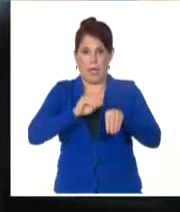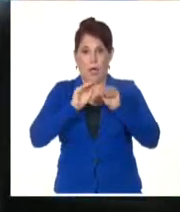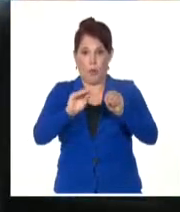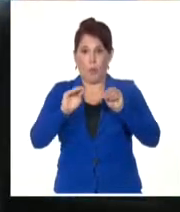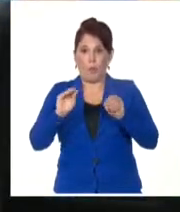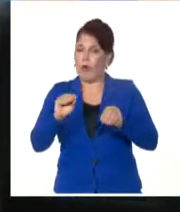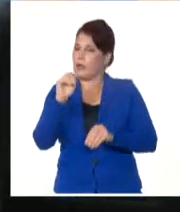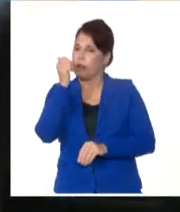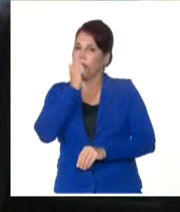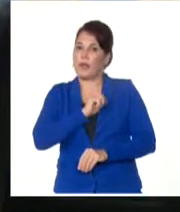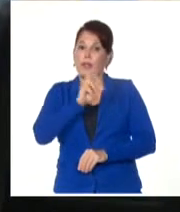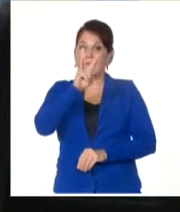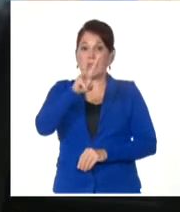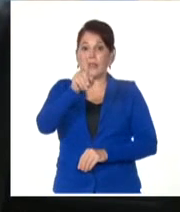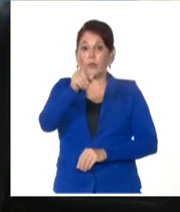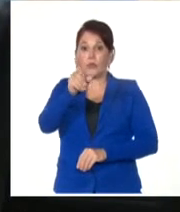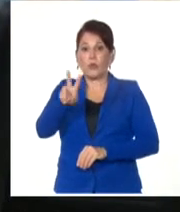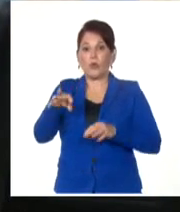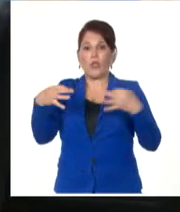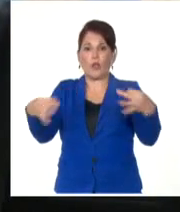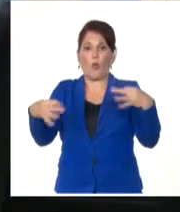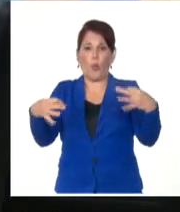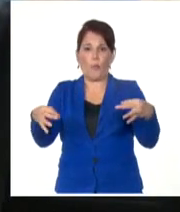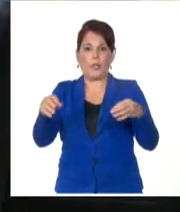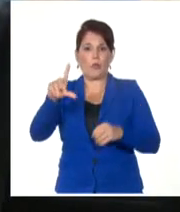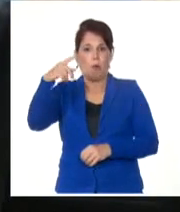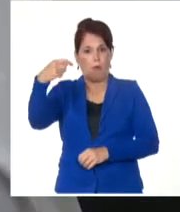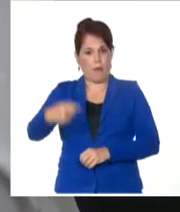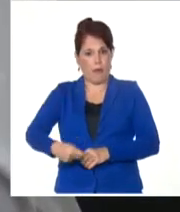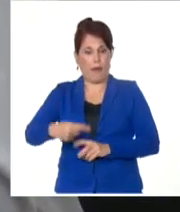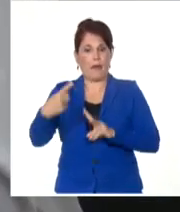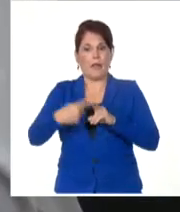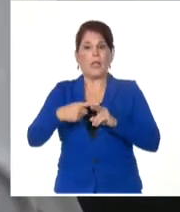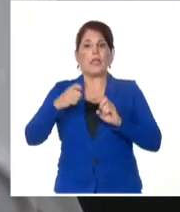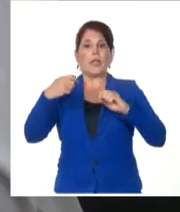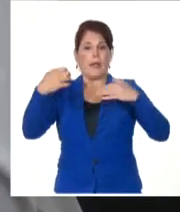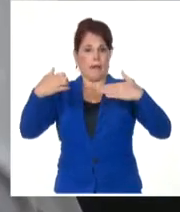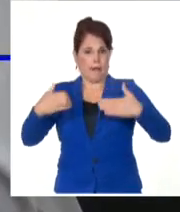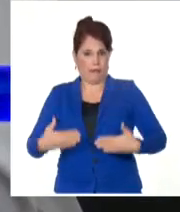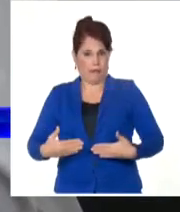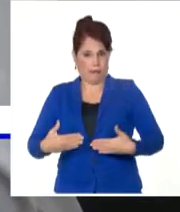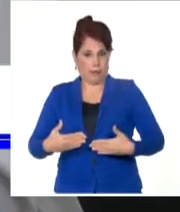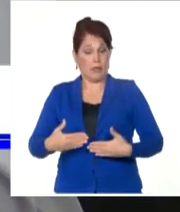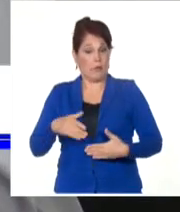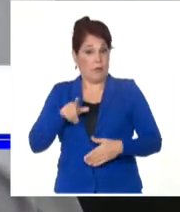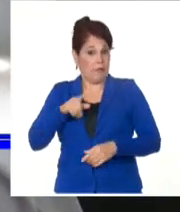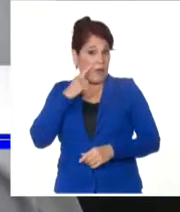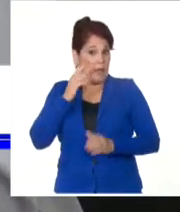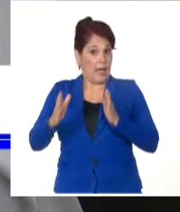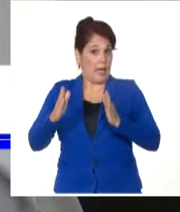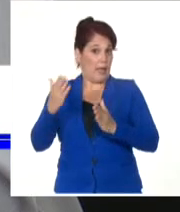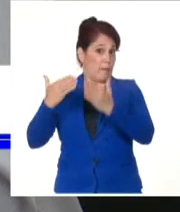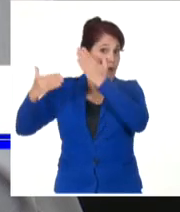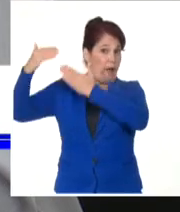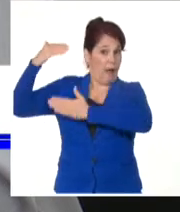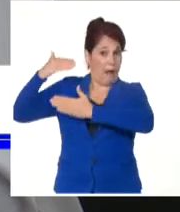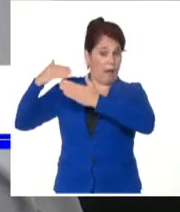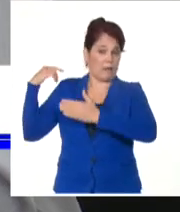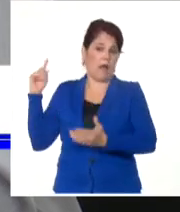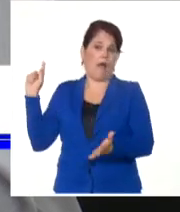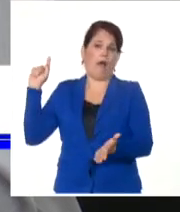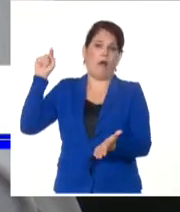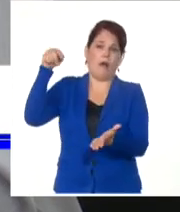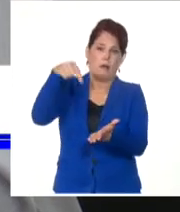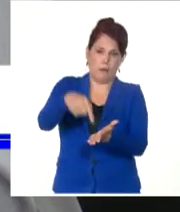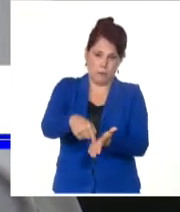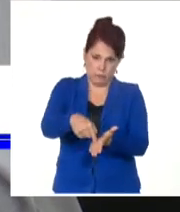Abarcó 312 documentos legales, políticos y éticos que vienen desde la etapa colonial en Cuba hasta la